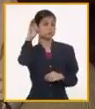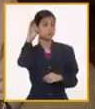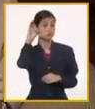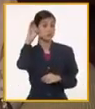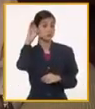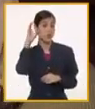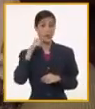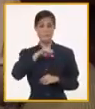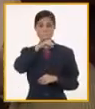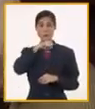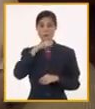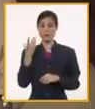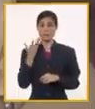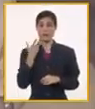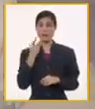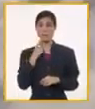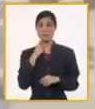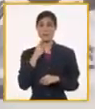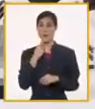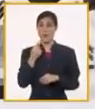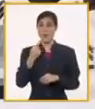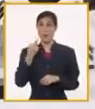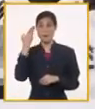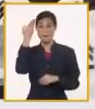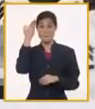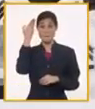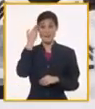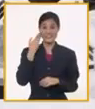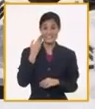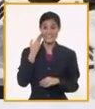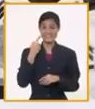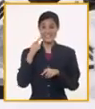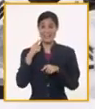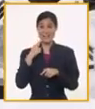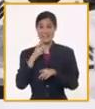llamó para decir, oye, es que Batista dio un golpe de Estado.